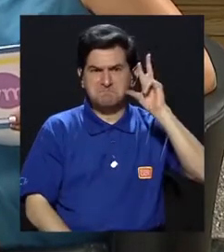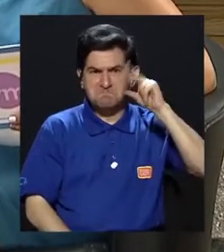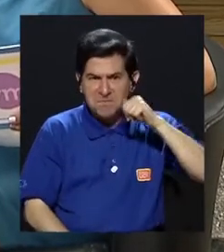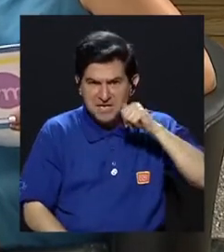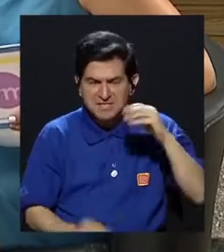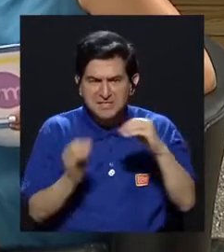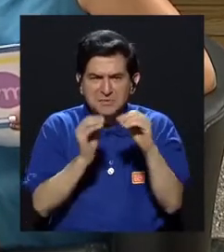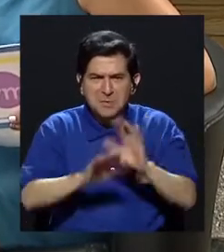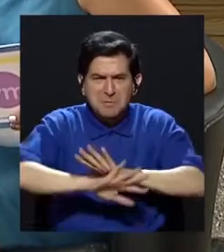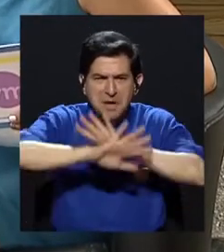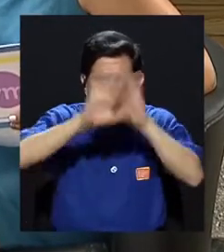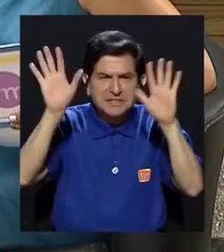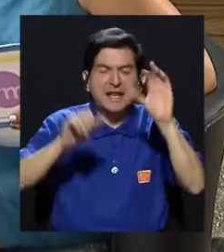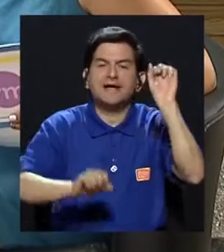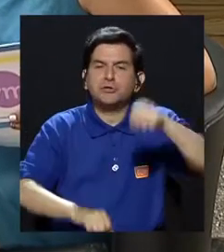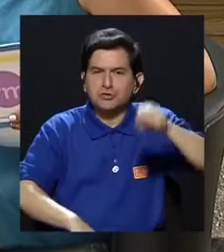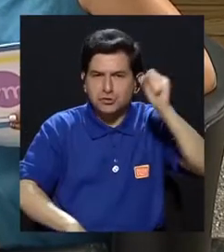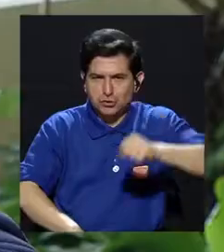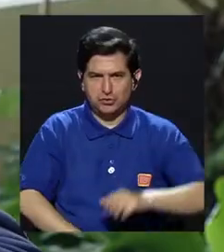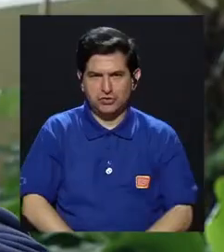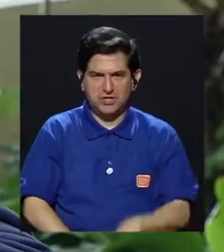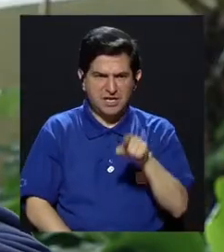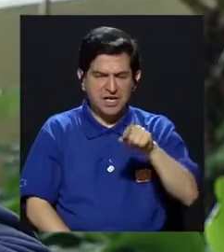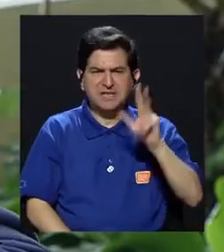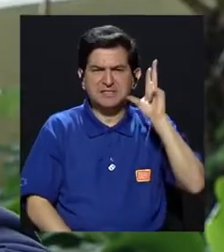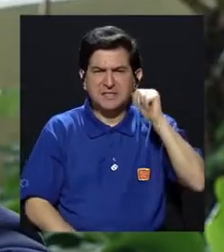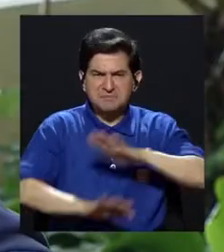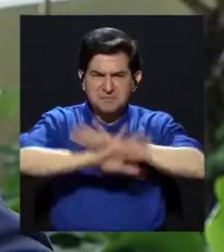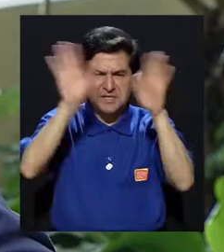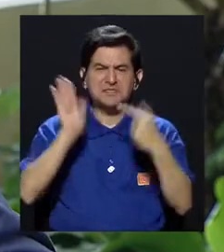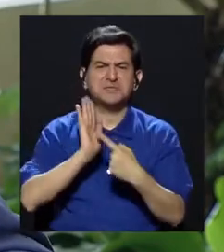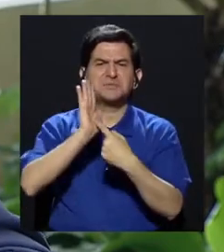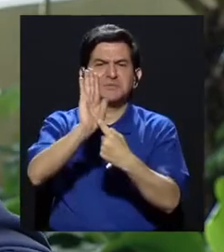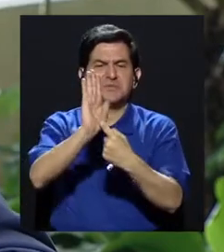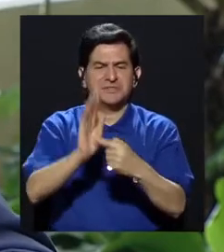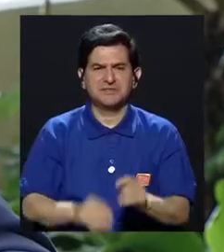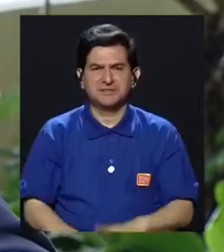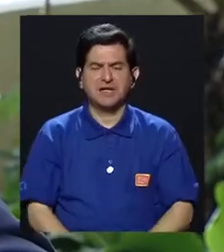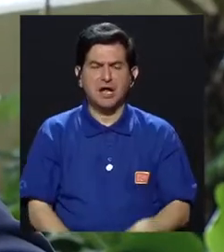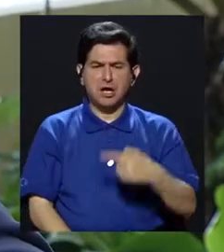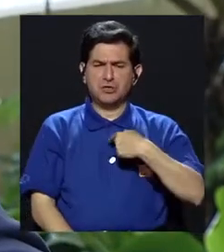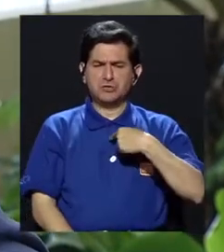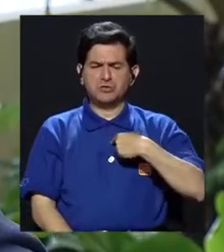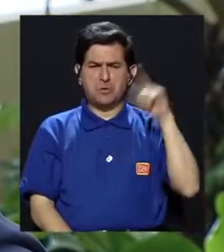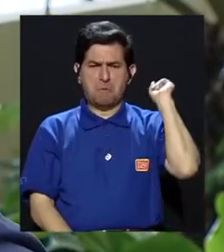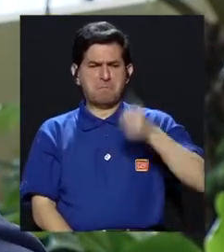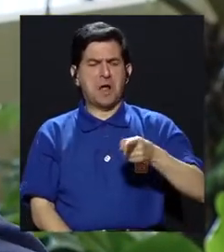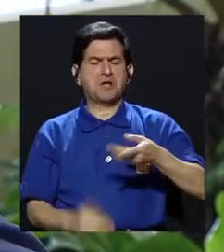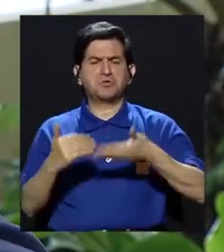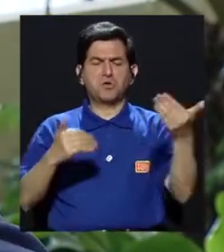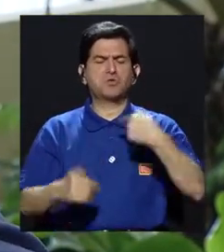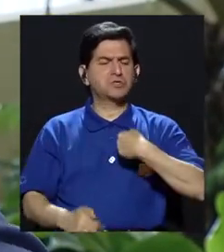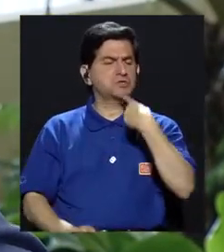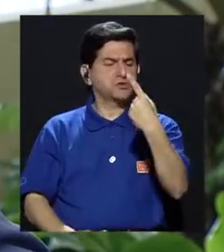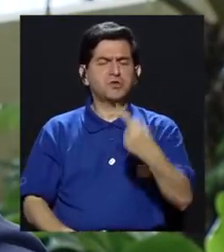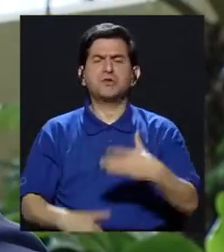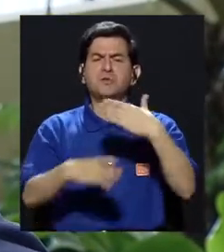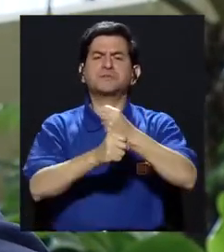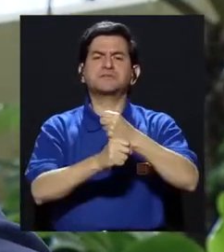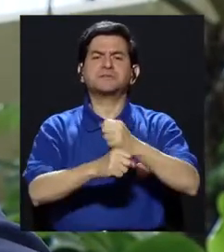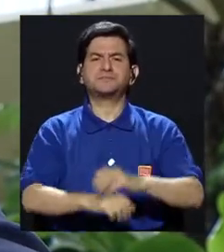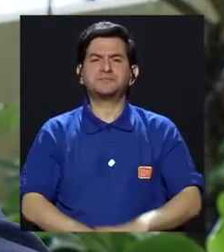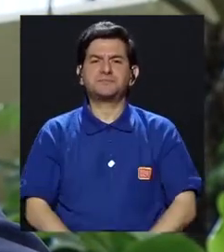machismo más evidente, sí, porque ese machismo evidente dice, por ejemplo, yo soy el que mando, las cosas son a como yo